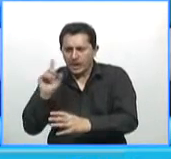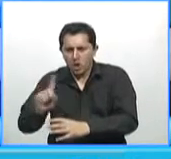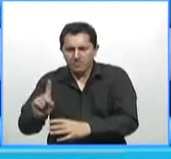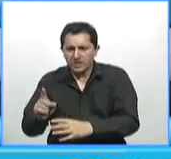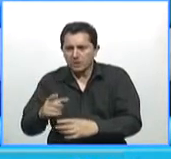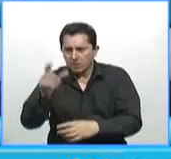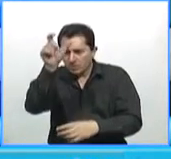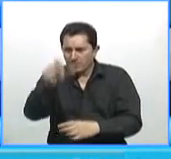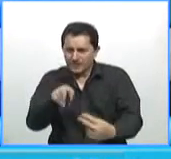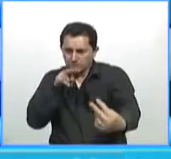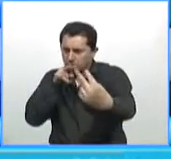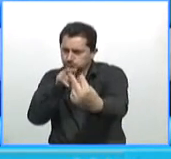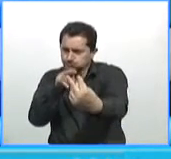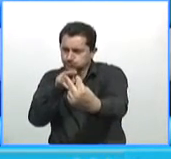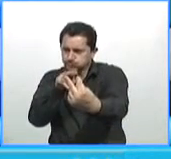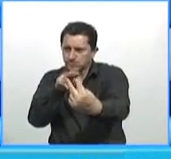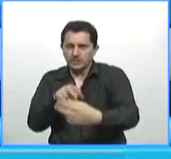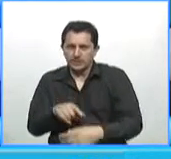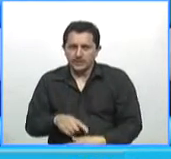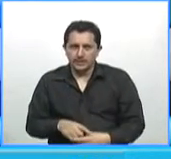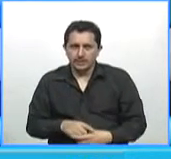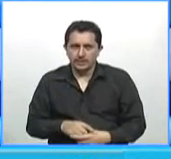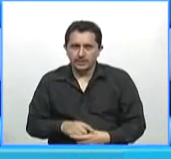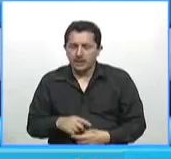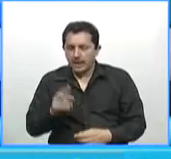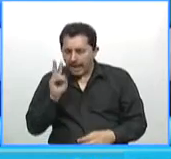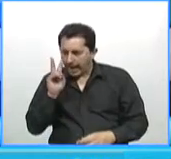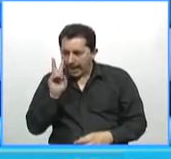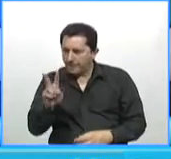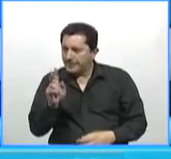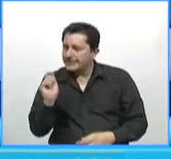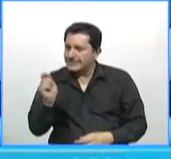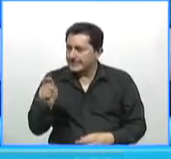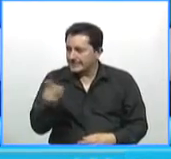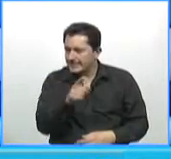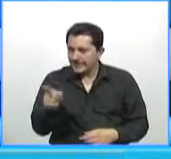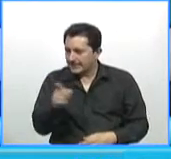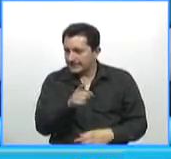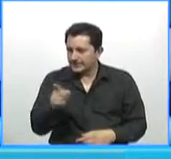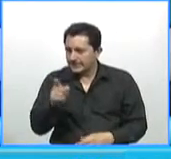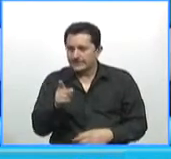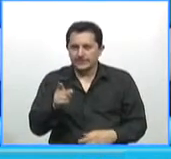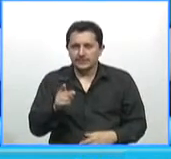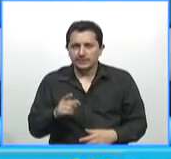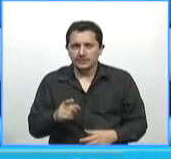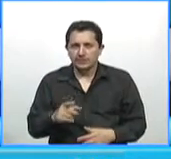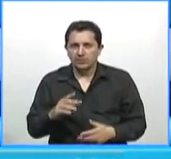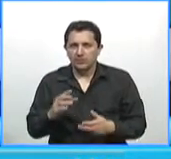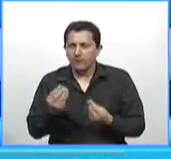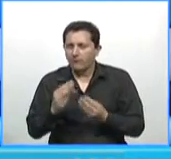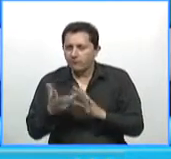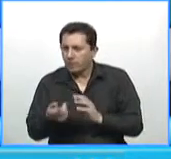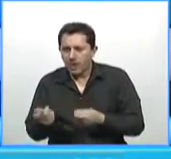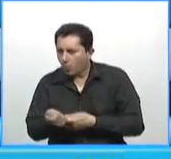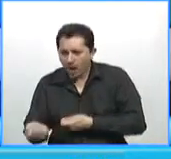generalmente te cruzas miradas. La ahí, chica. Ahí tratás la de ver a ver dice, quién. Vení, vení que estoy. Ahí tratás de ver a ver a qué base va a